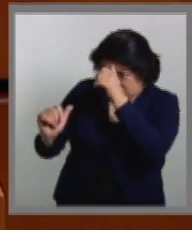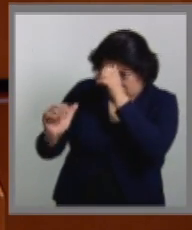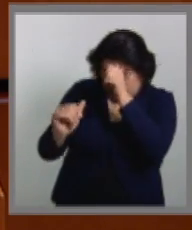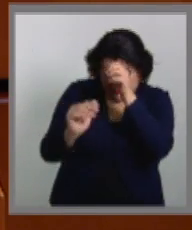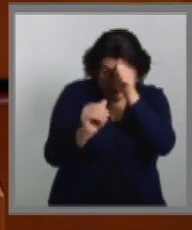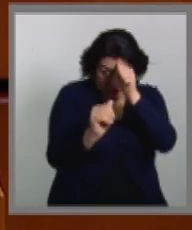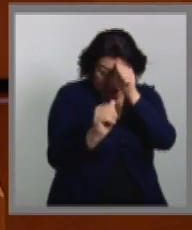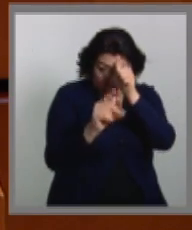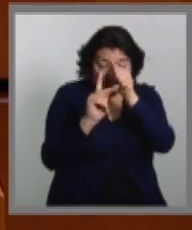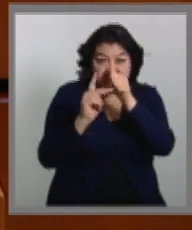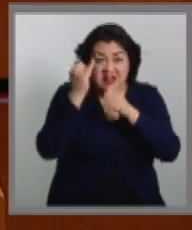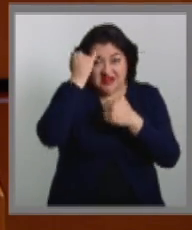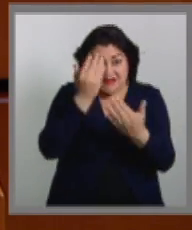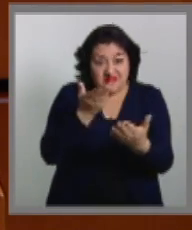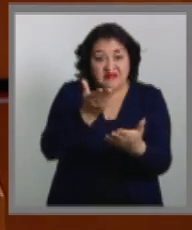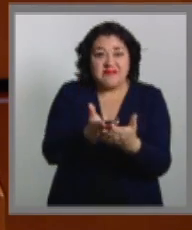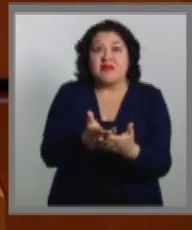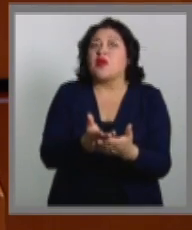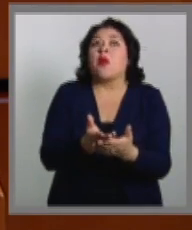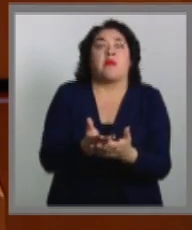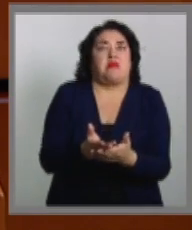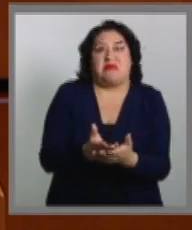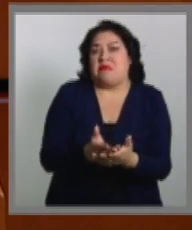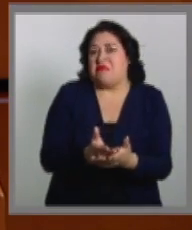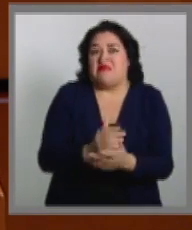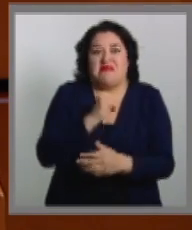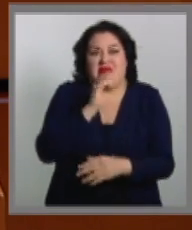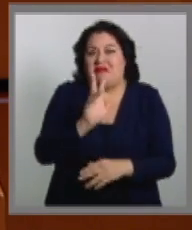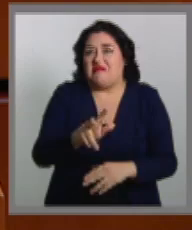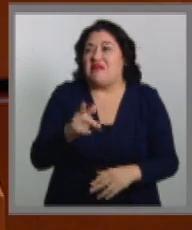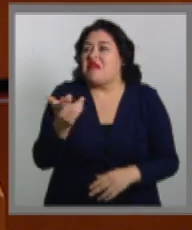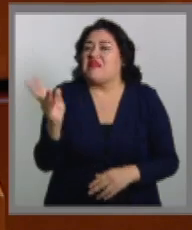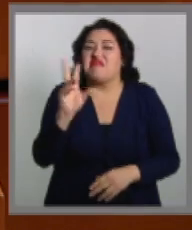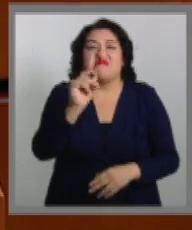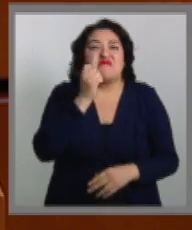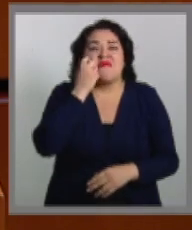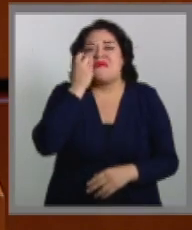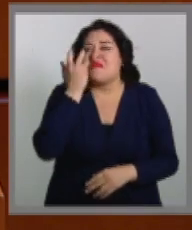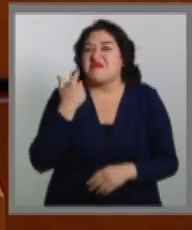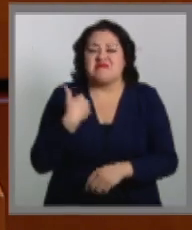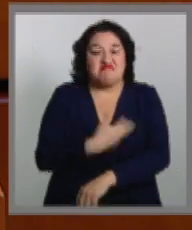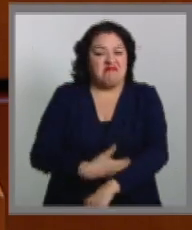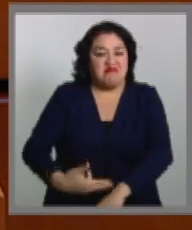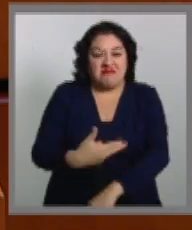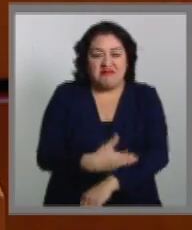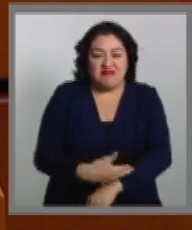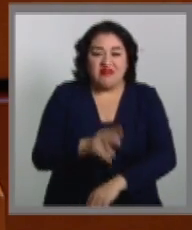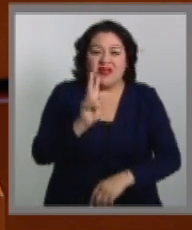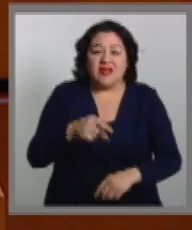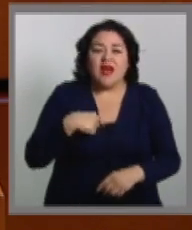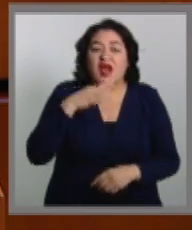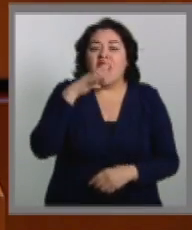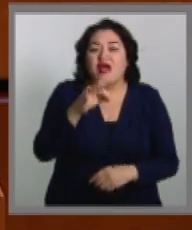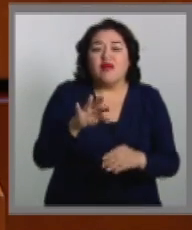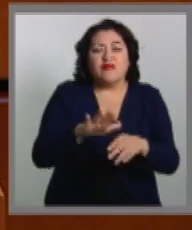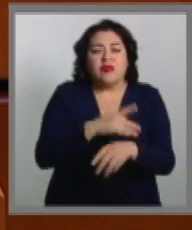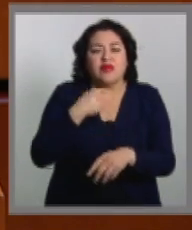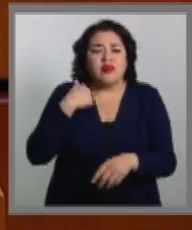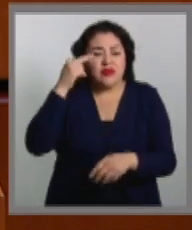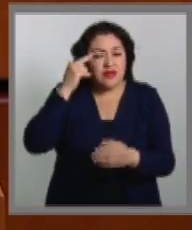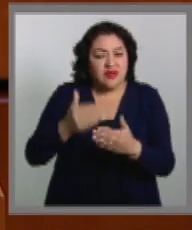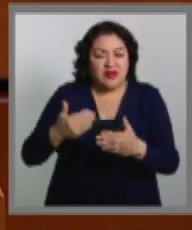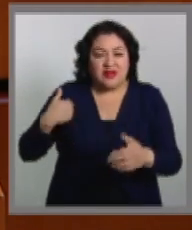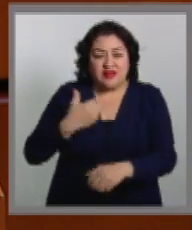con esta iniciativa, ni siquiera tienen voluntad para que camine. Esto lo subrayo en función del colofón que hacía mi